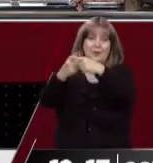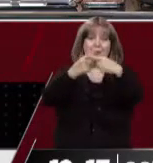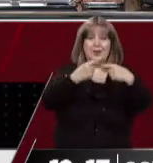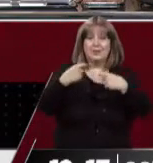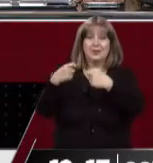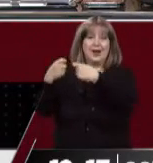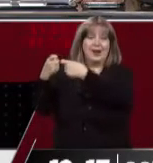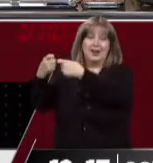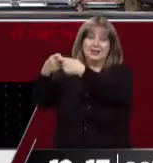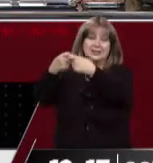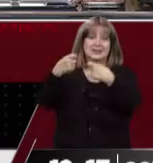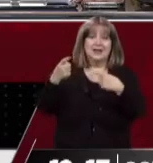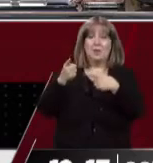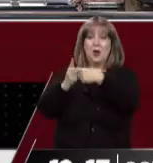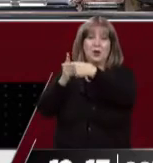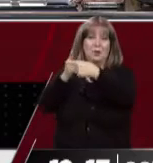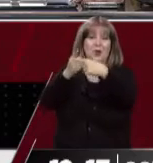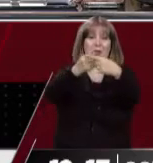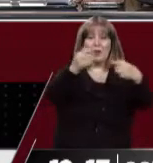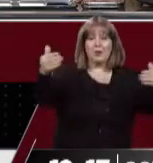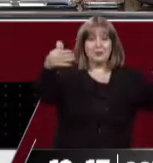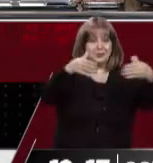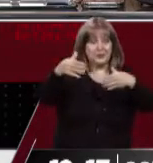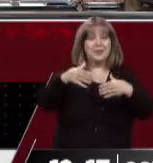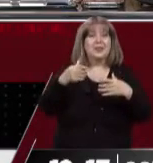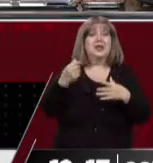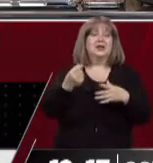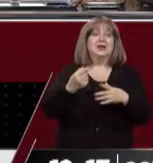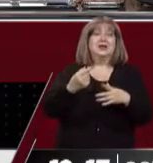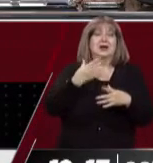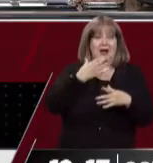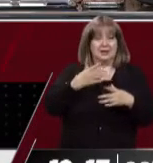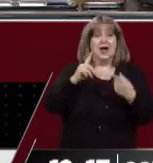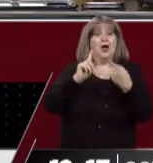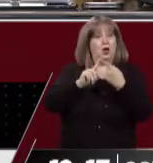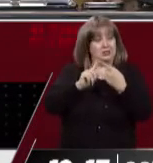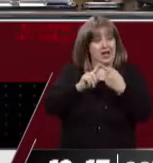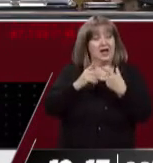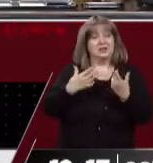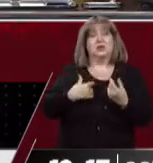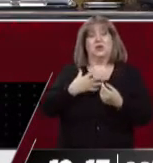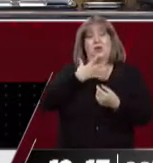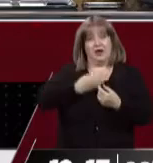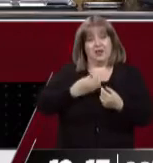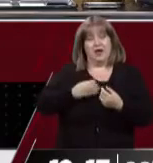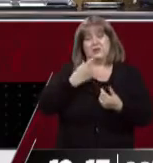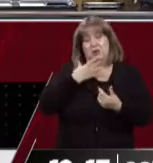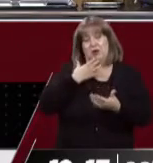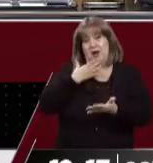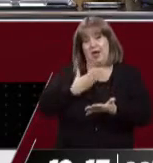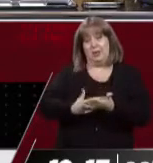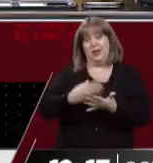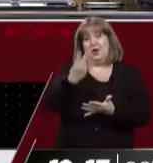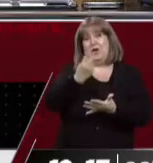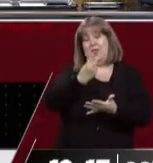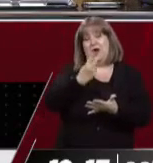se puede lograr. Y les agradecemos este contacto, sabemos que no es fácil, admiramos, yo por lo pronto en lo personal los